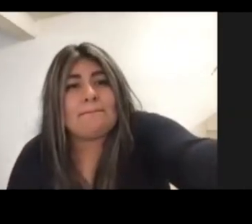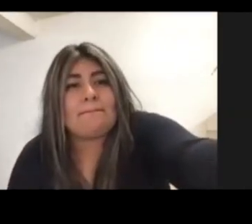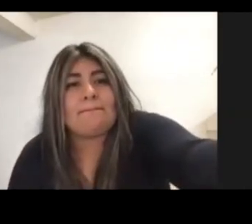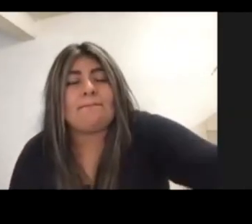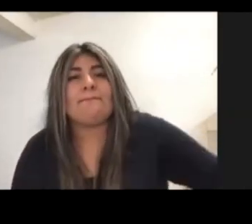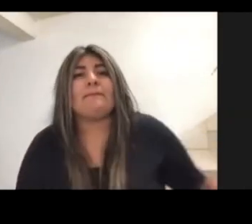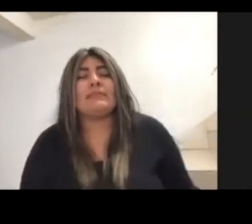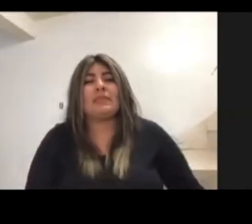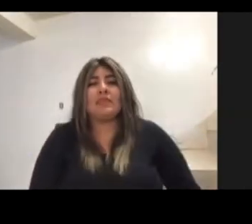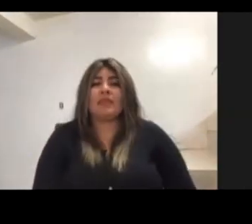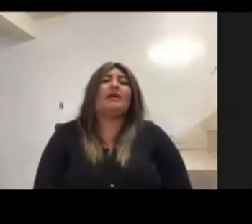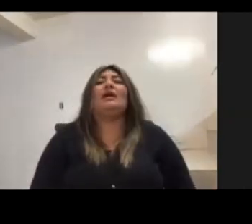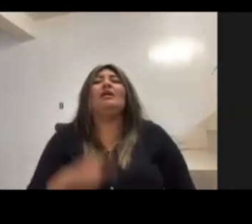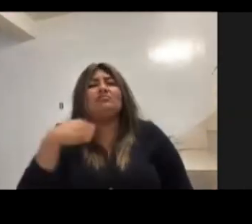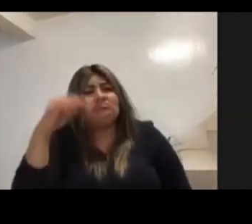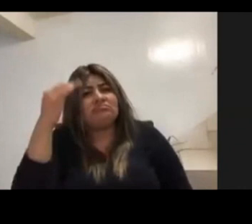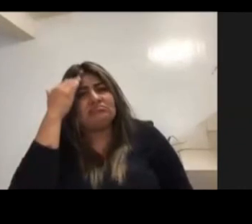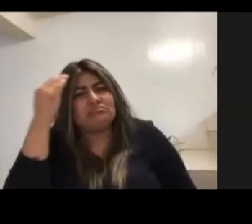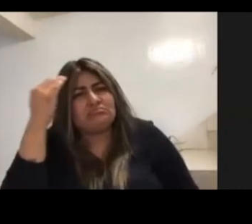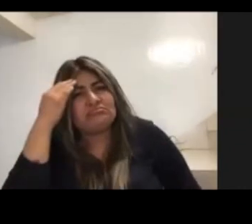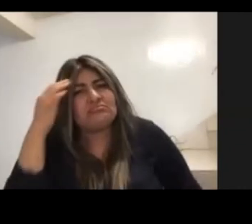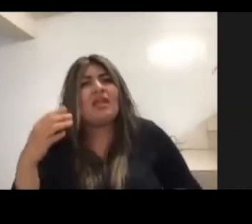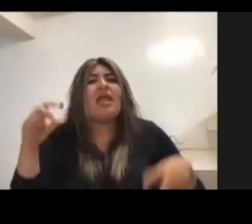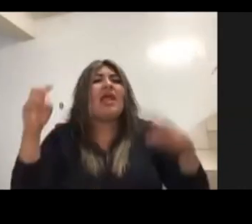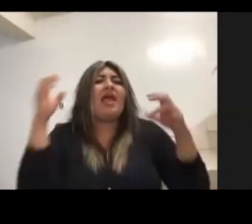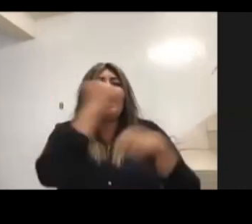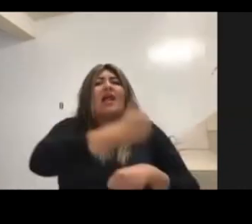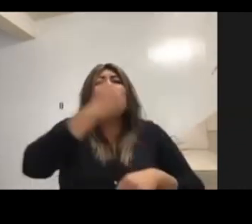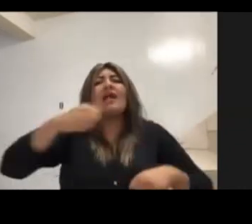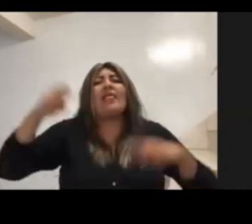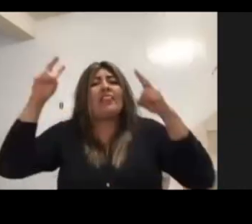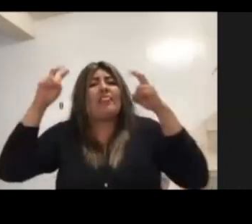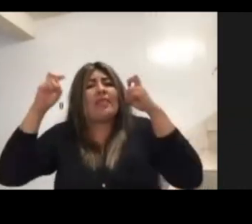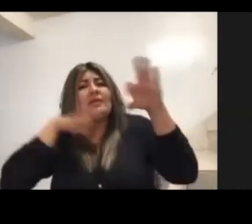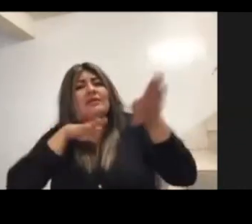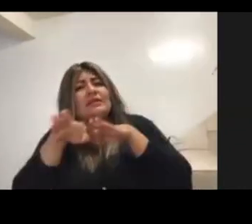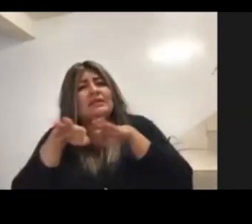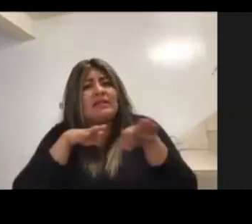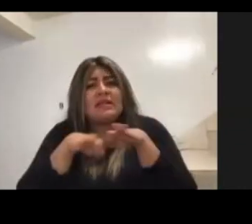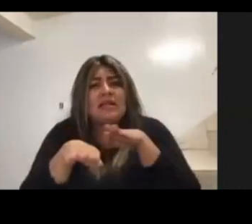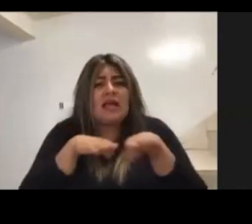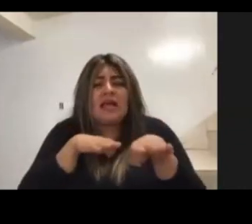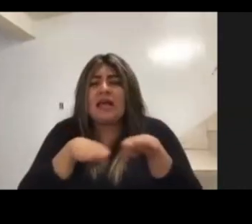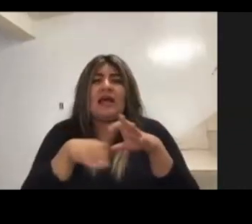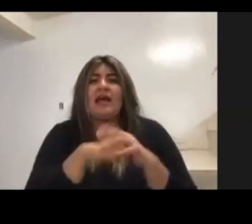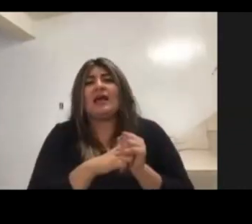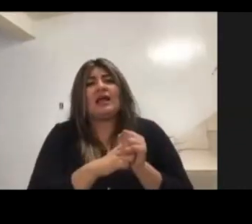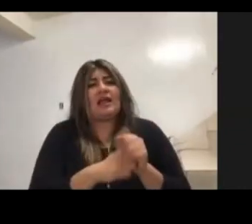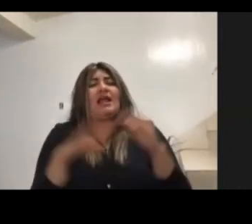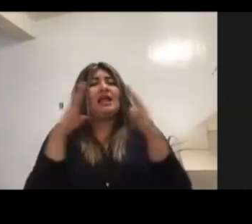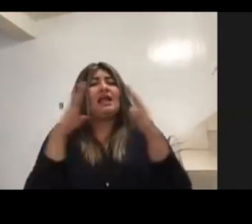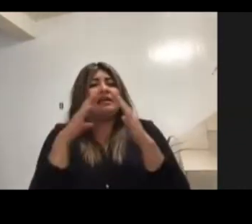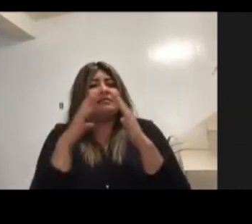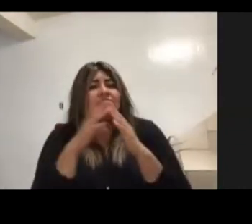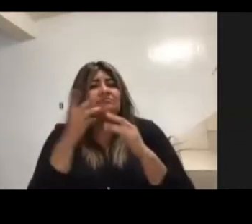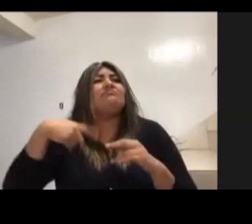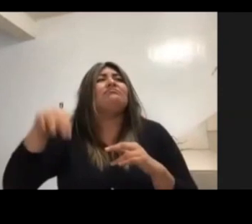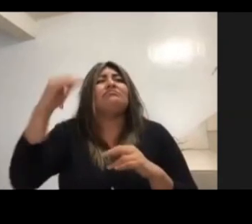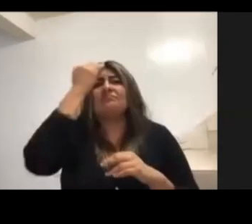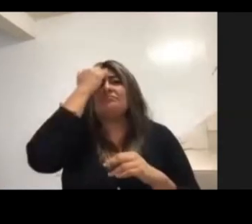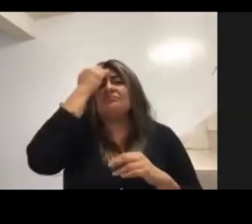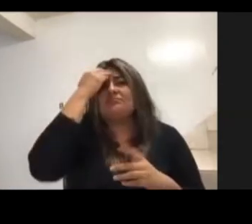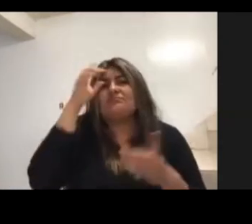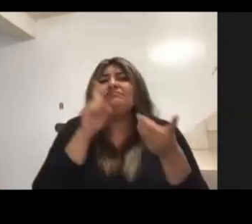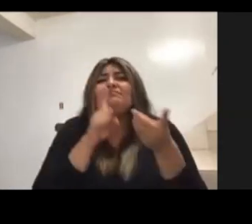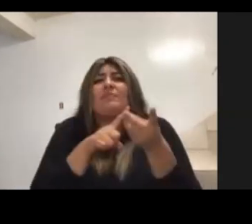los planetas y sobre el sistema respiratorio, para ver en dónde están los niños y entonces